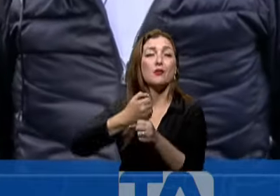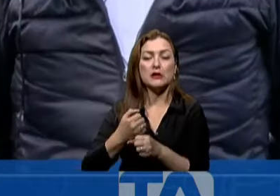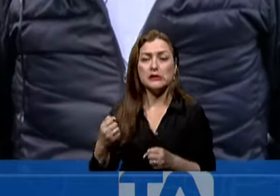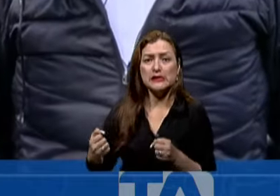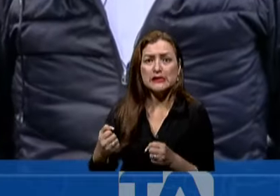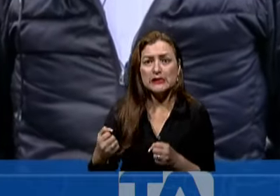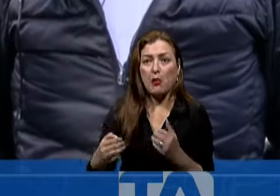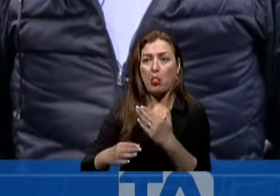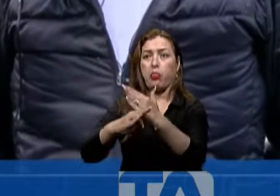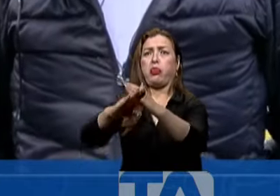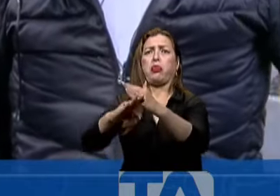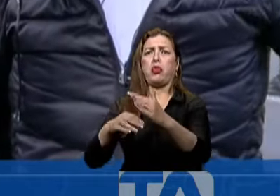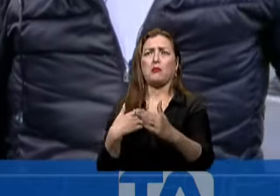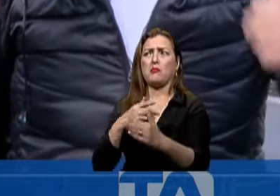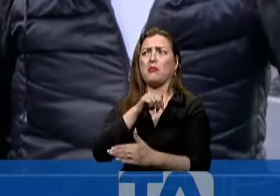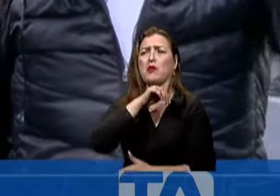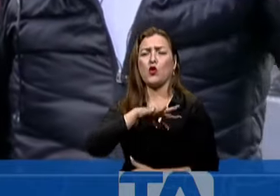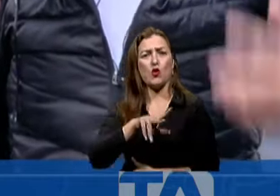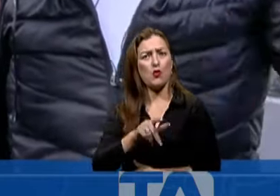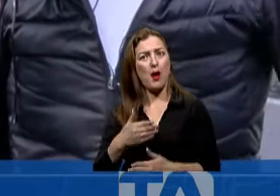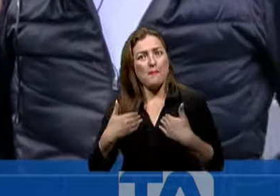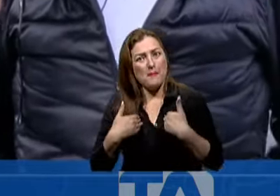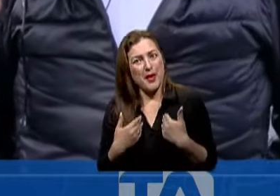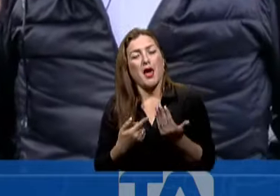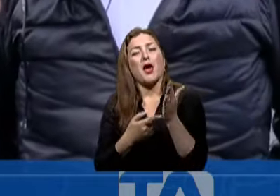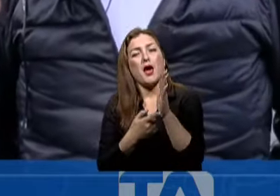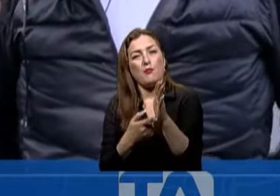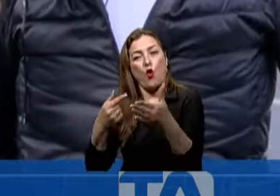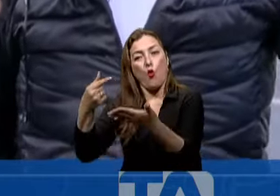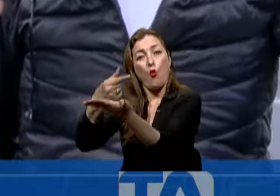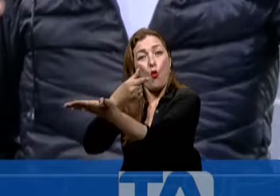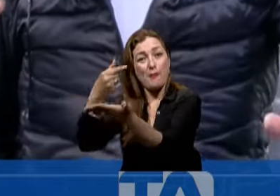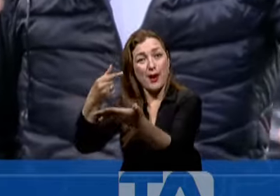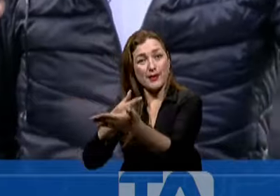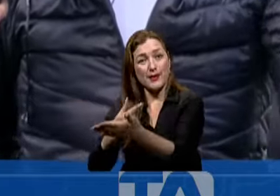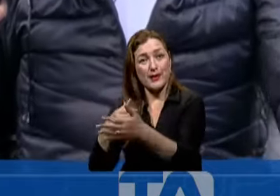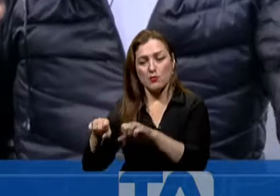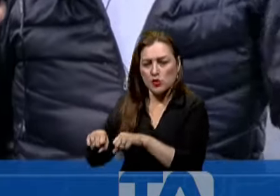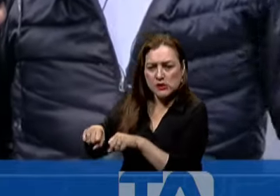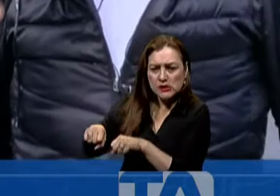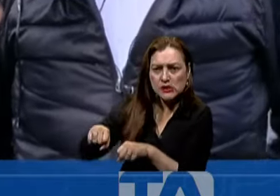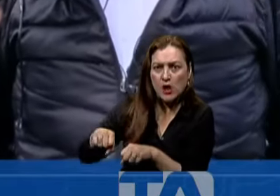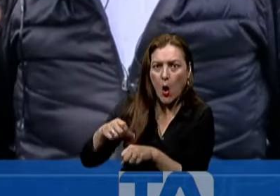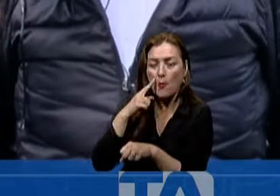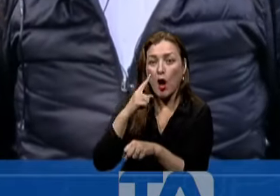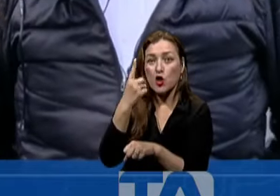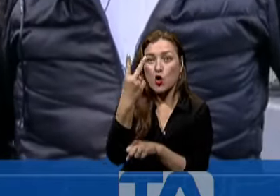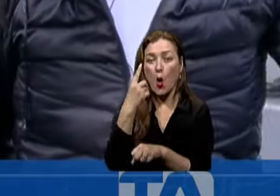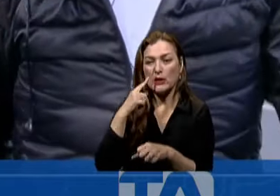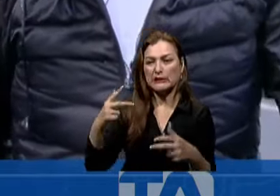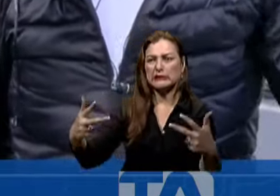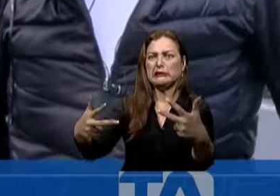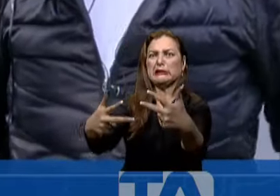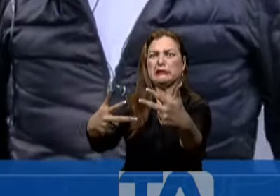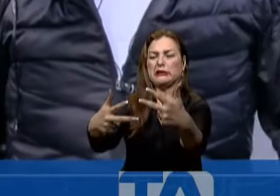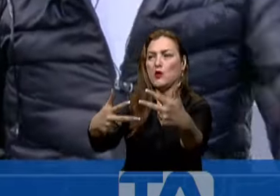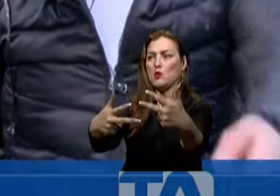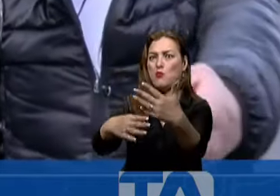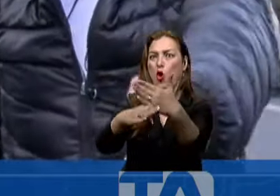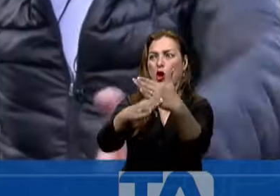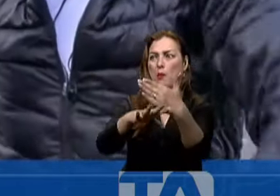camino. Por ejemplo, a mí, bajando de Huamaní, me cerraron unos 2 tipos en la moto, me quisieron robar, tuve que acelerar